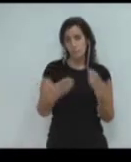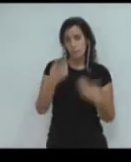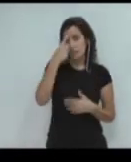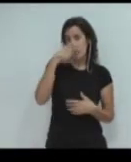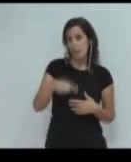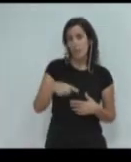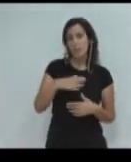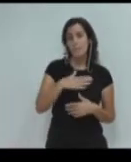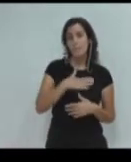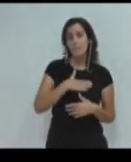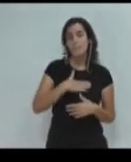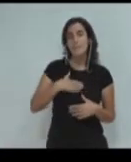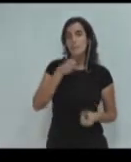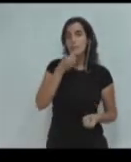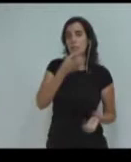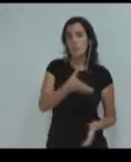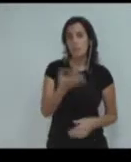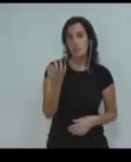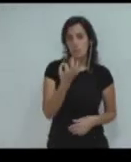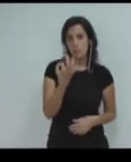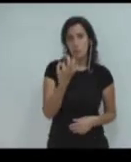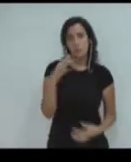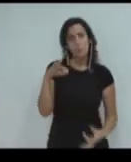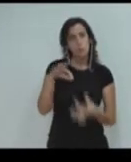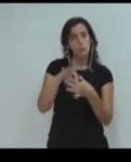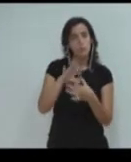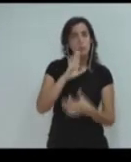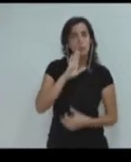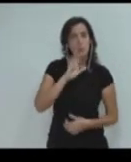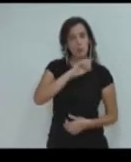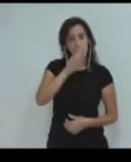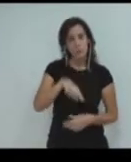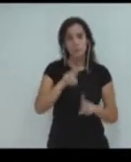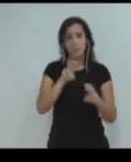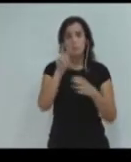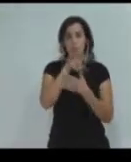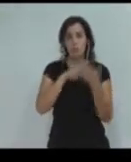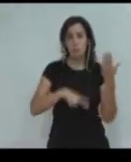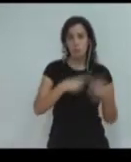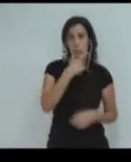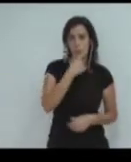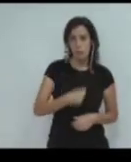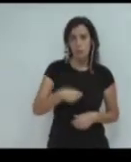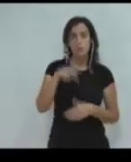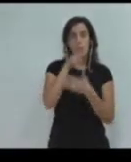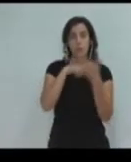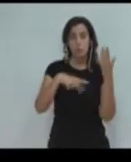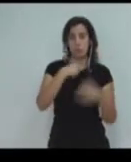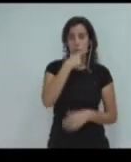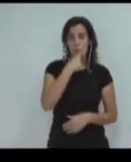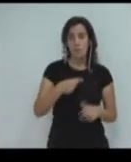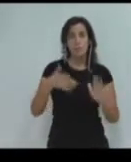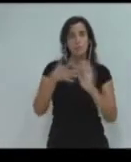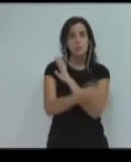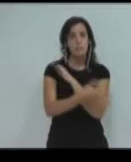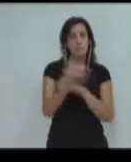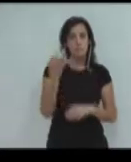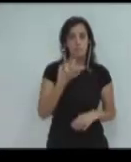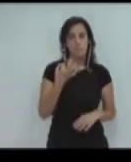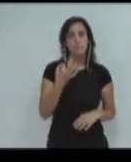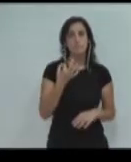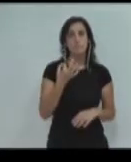saber qué es lo que quieres comunicar. Esto va unido un poco al tema de la lectura fácil, que la lectura fácil es una